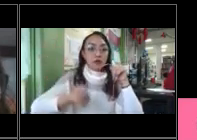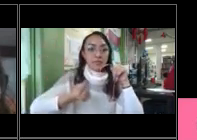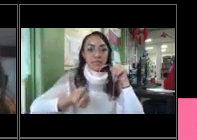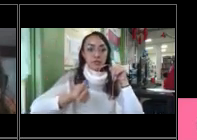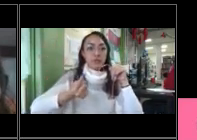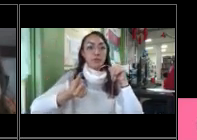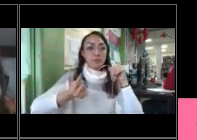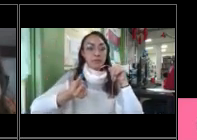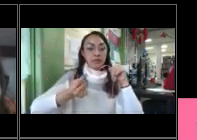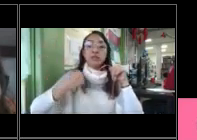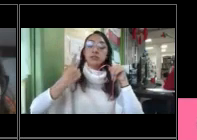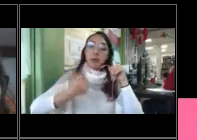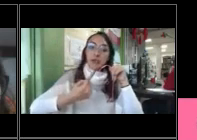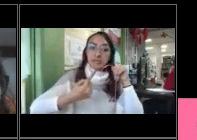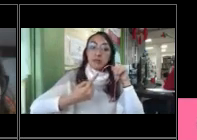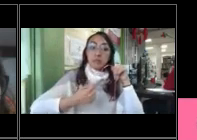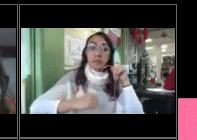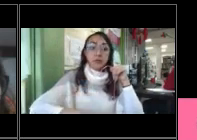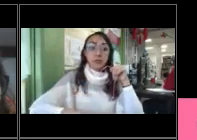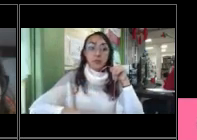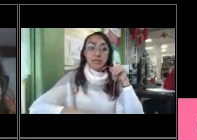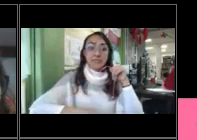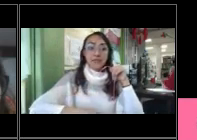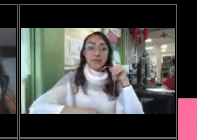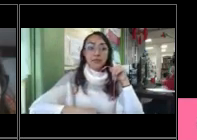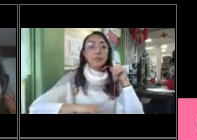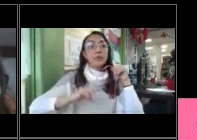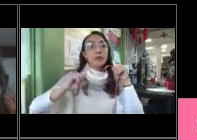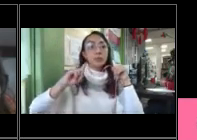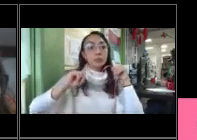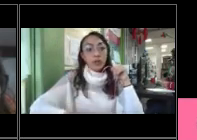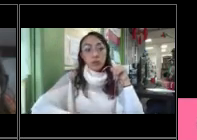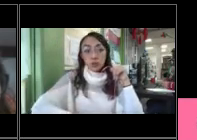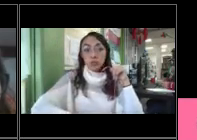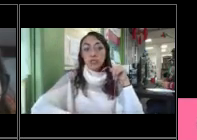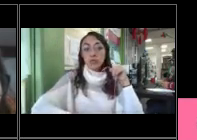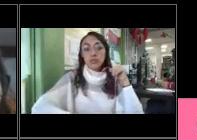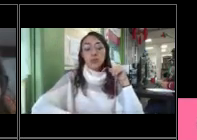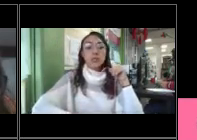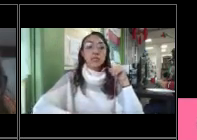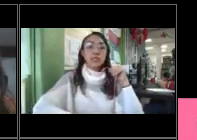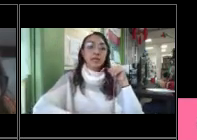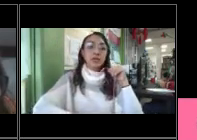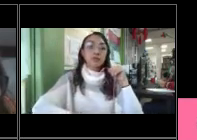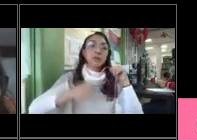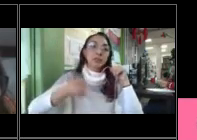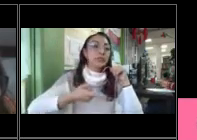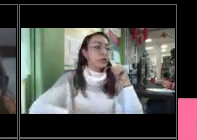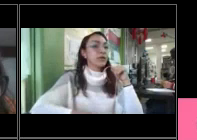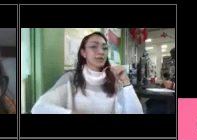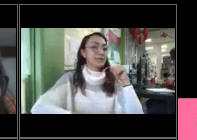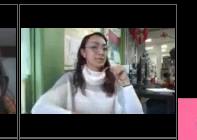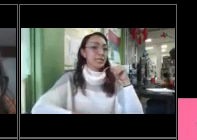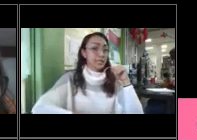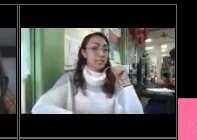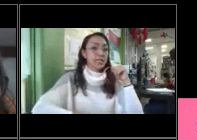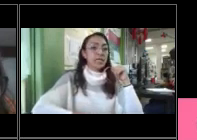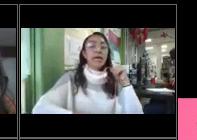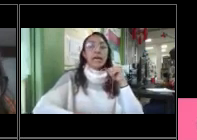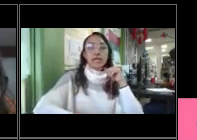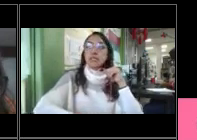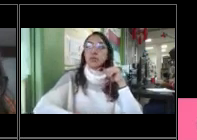la forma que toma mi mano puede ser tomado como un clasificador, pero cuando yo voy a usar un clasificador, primero tengo que decir